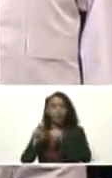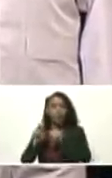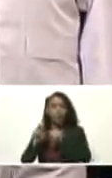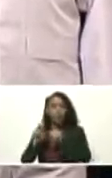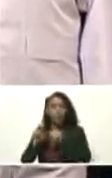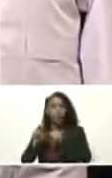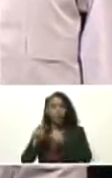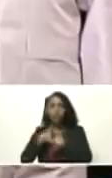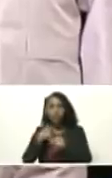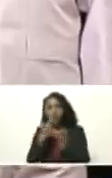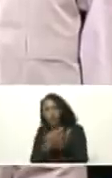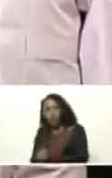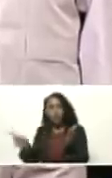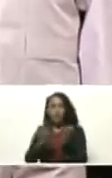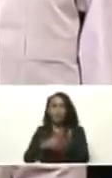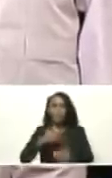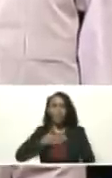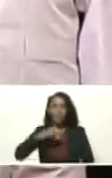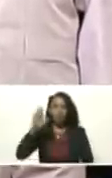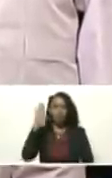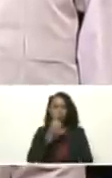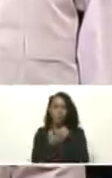les ratifico mi juramento de amor.